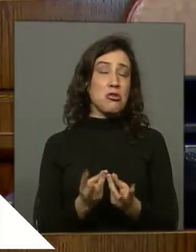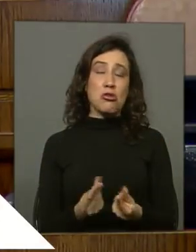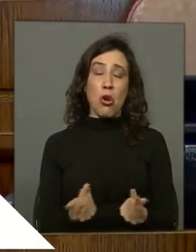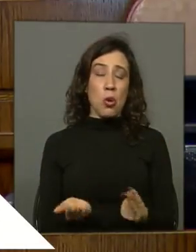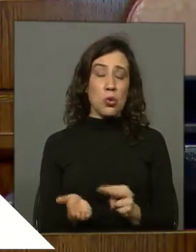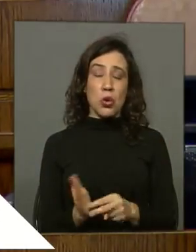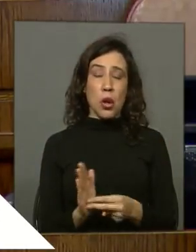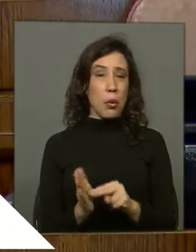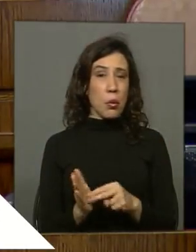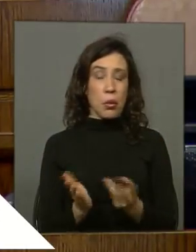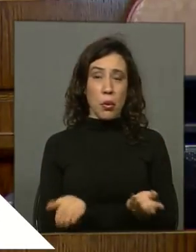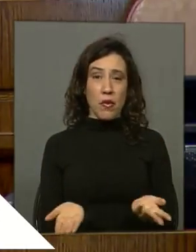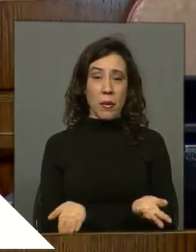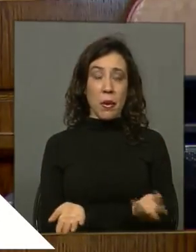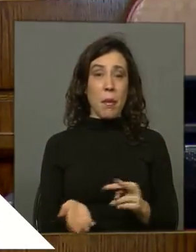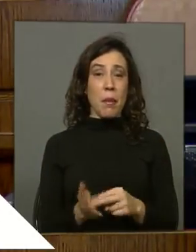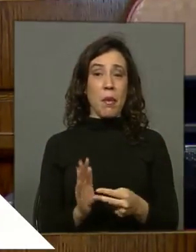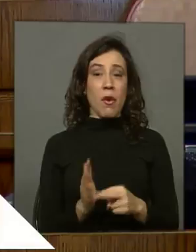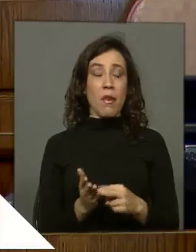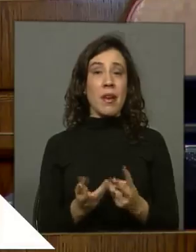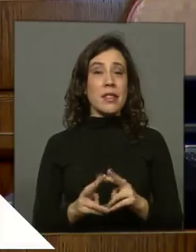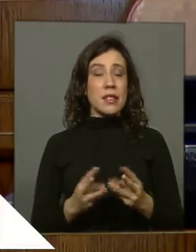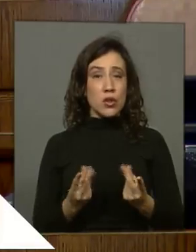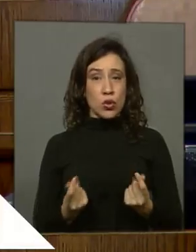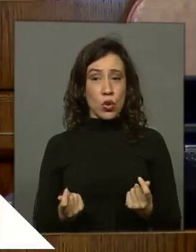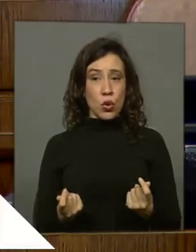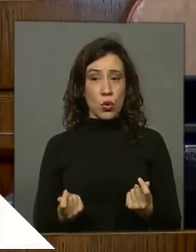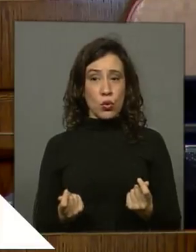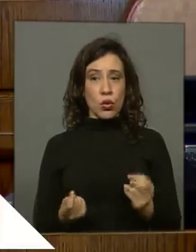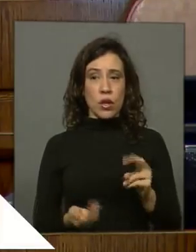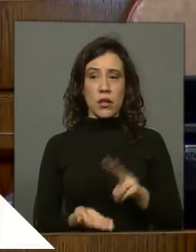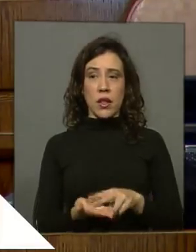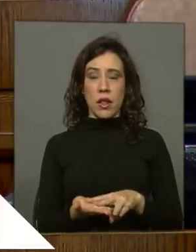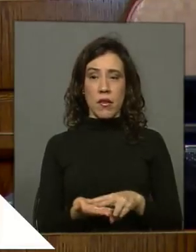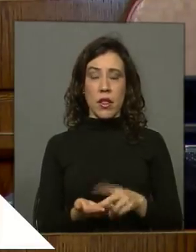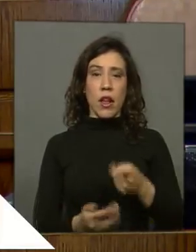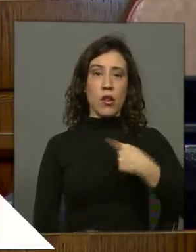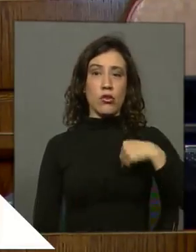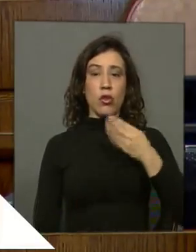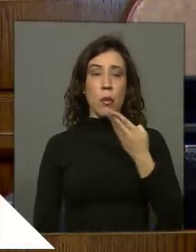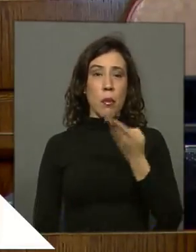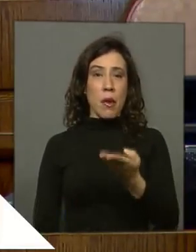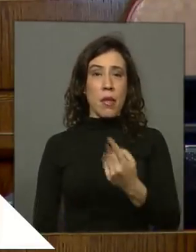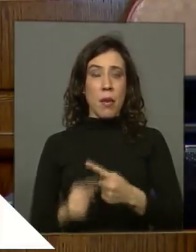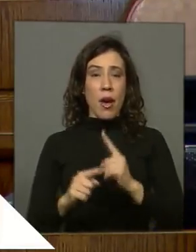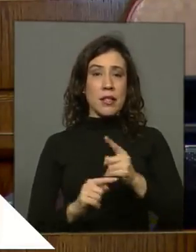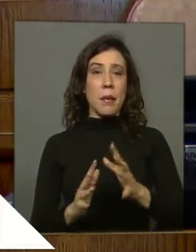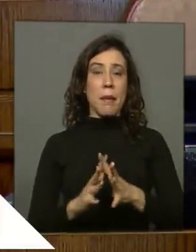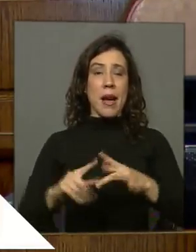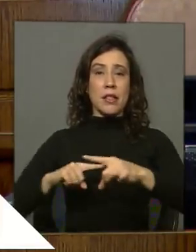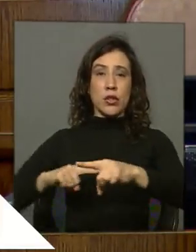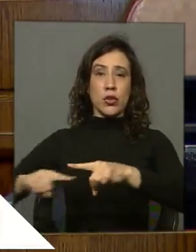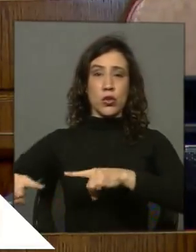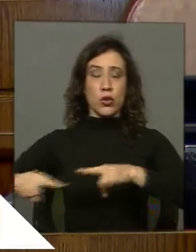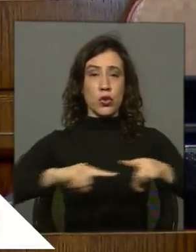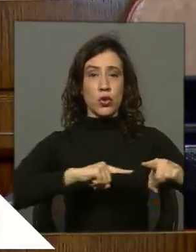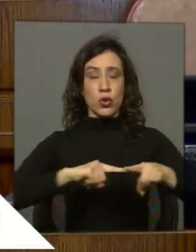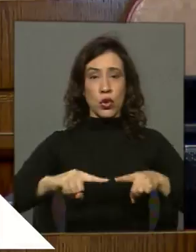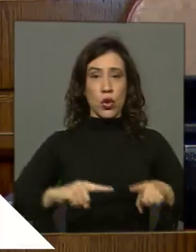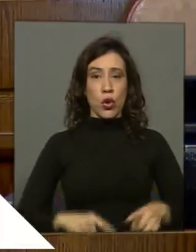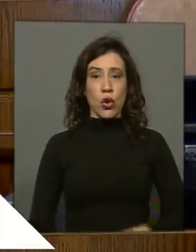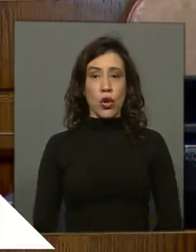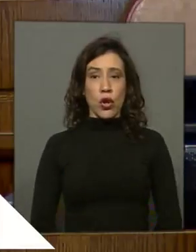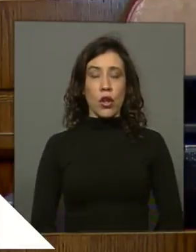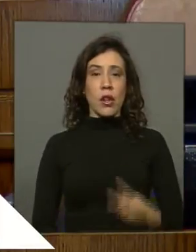problema los problemas los vamos a resolver si efectivamente pedimos y exigimos mayor coordinación de